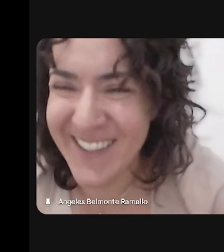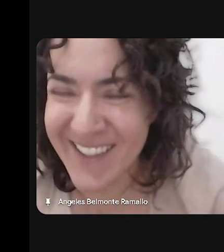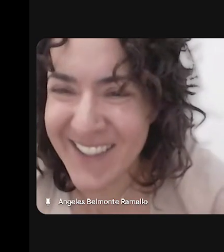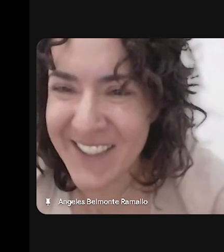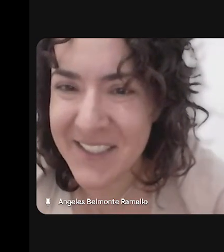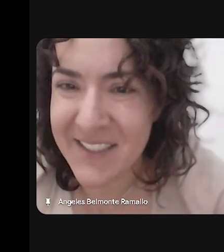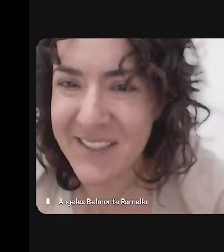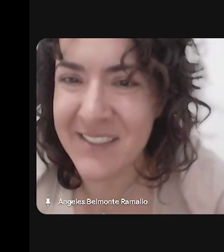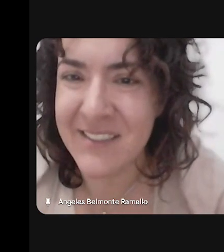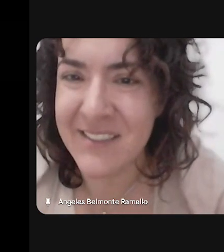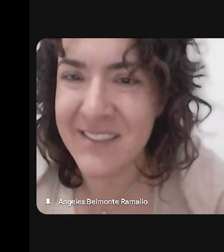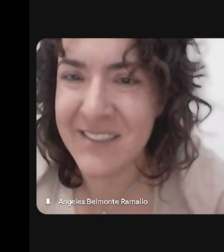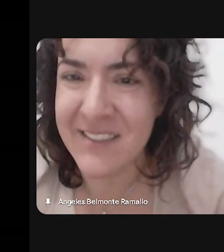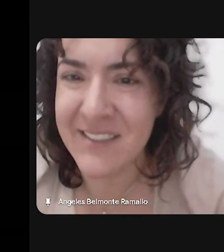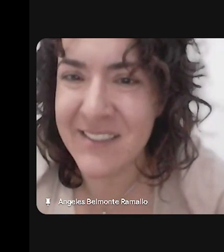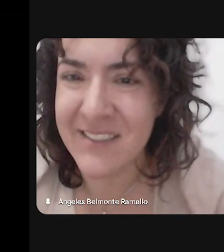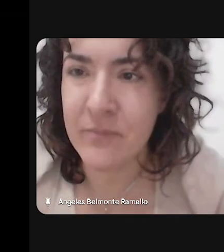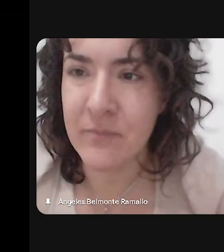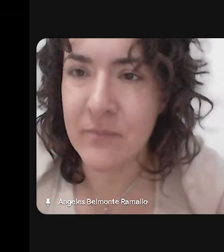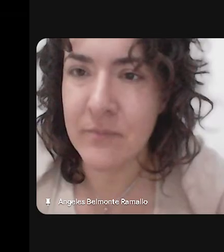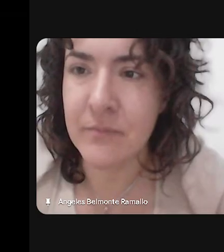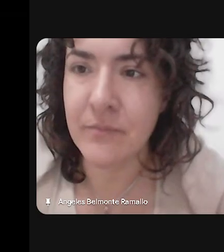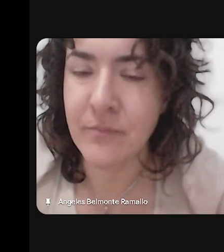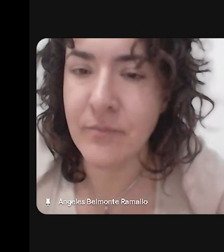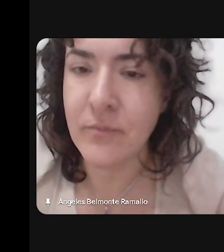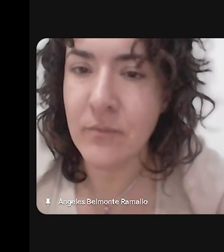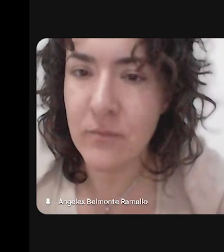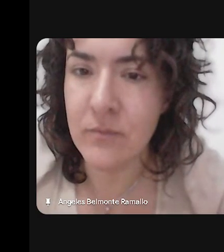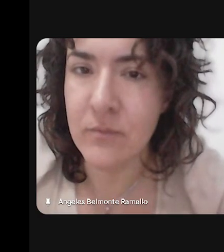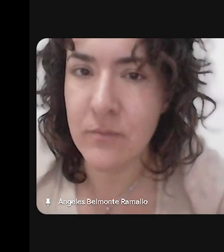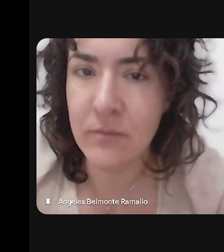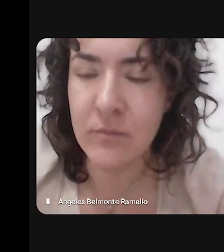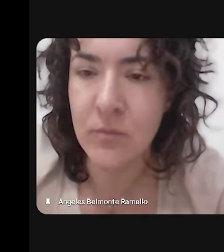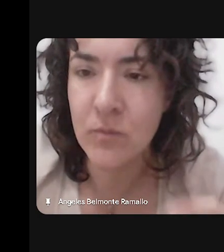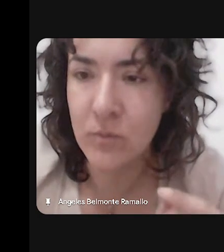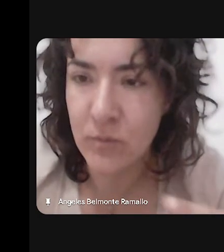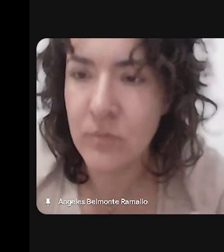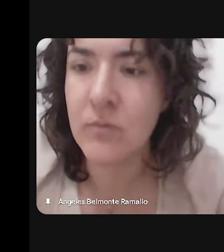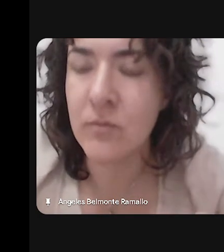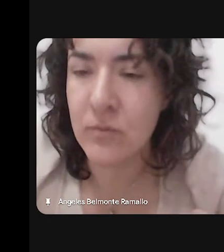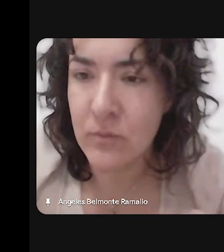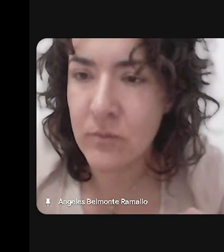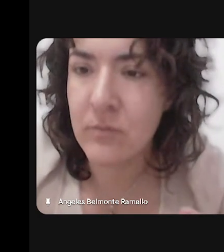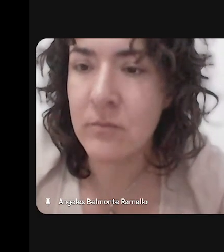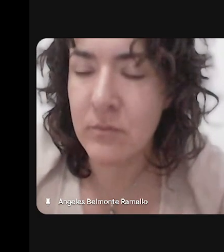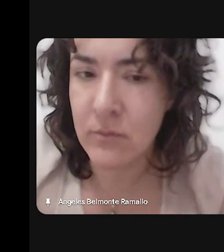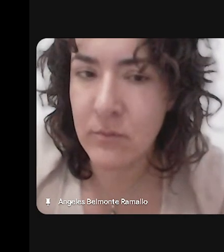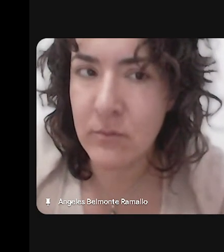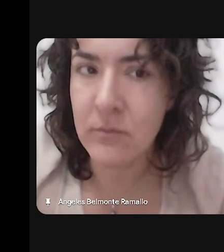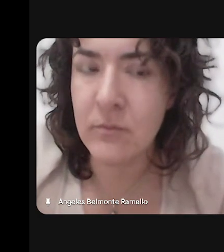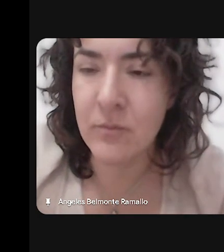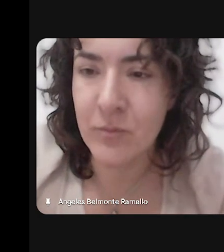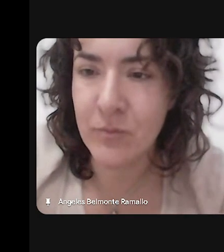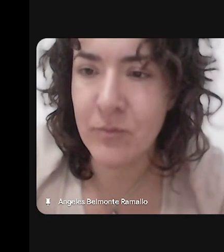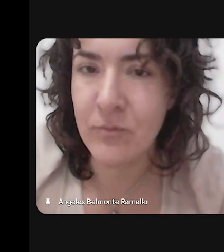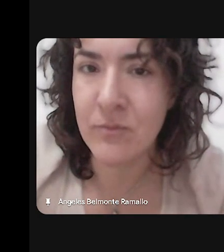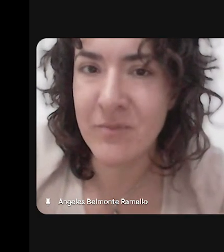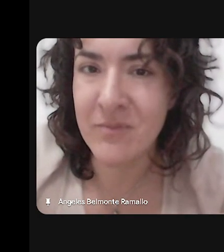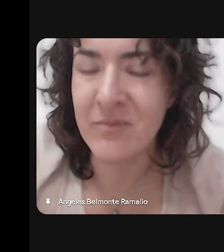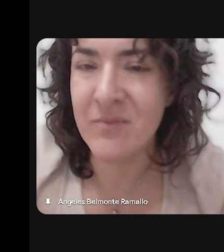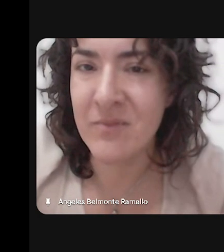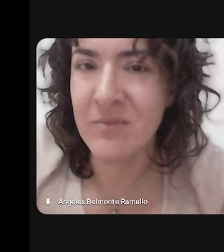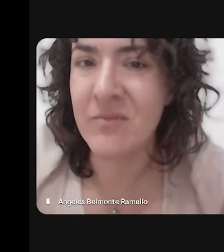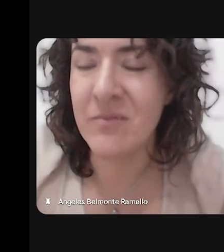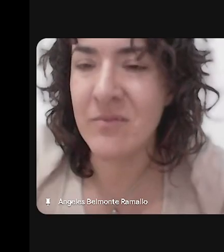José Damián Torales, 2 actividades muy interesantes. La primera, realizar carteles con números, formas de cortesía, alfabetos móviles